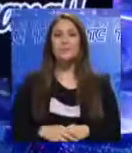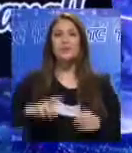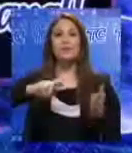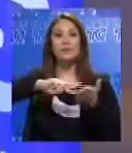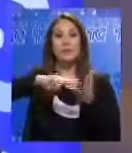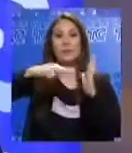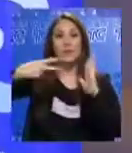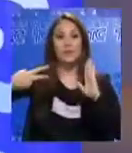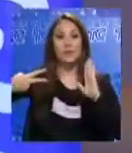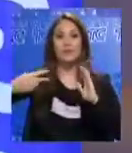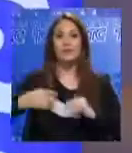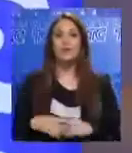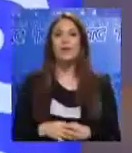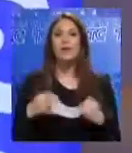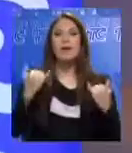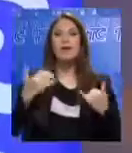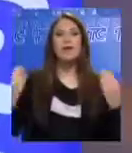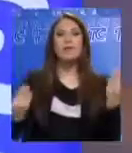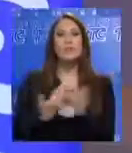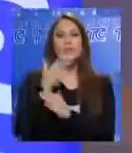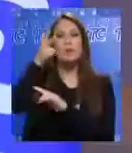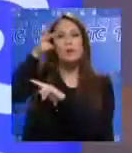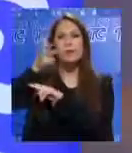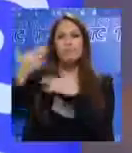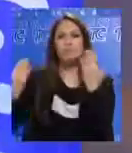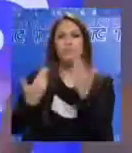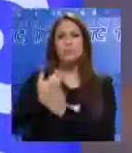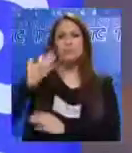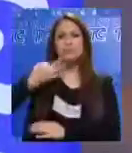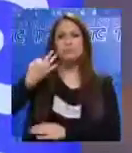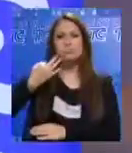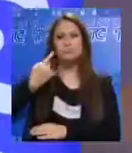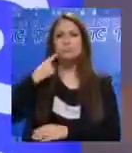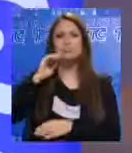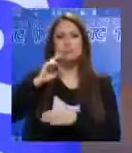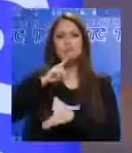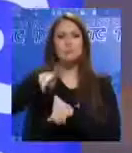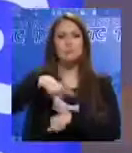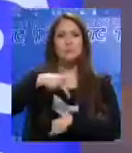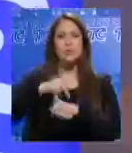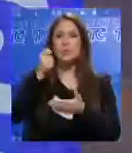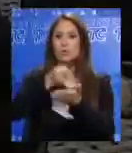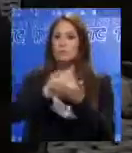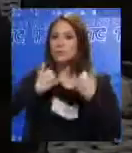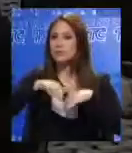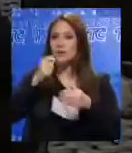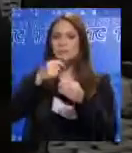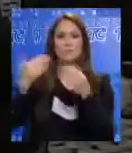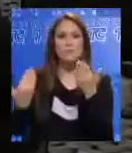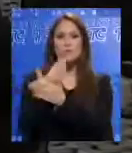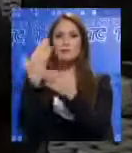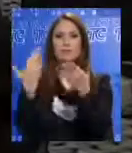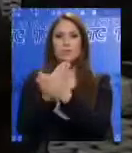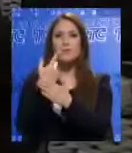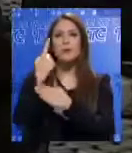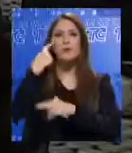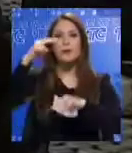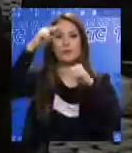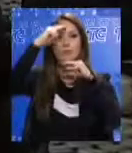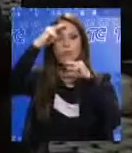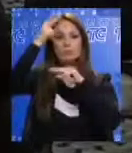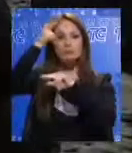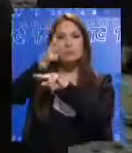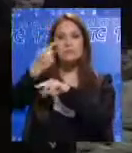Tecnología. Hemos renovado cámaras de estudio y vamos a seguir comprando cámaras de estudio para nuestro noticiero de